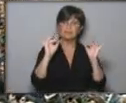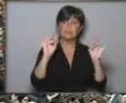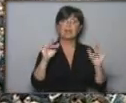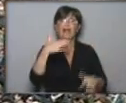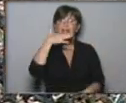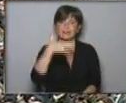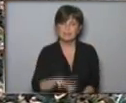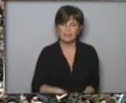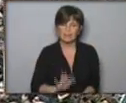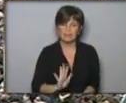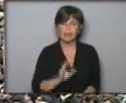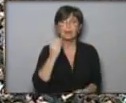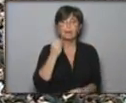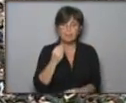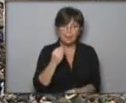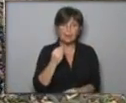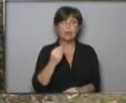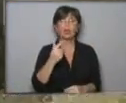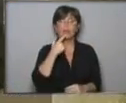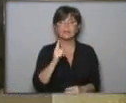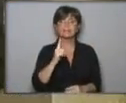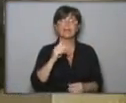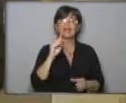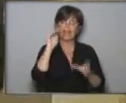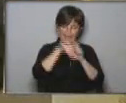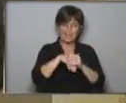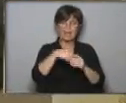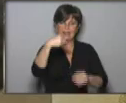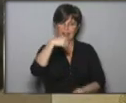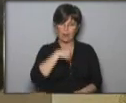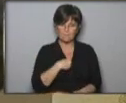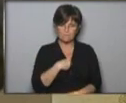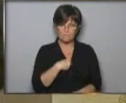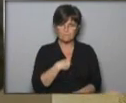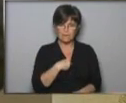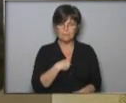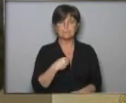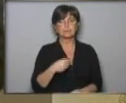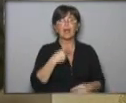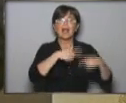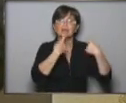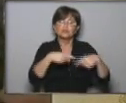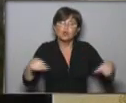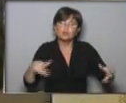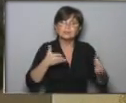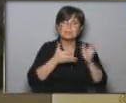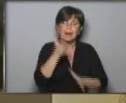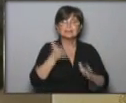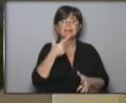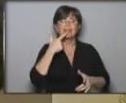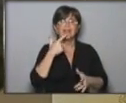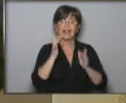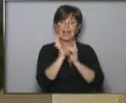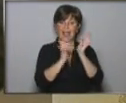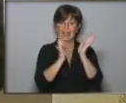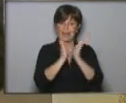veces abarca también la dimensión de la fe. Los acontecimientos eclesiales no son